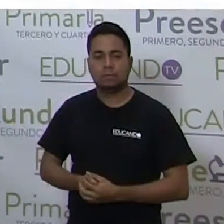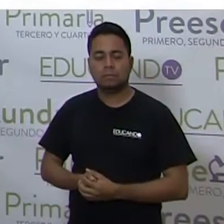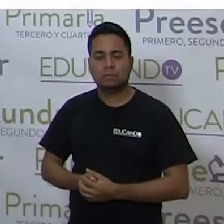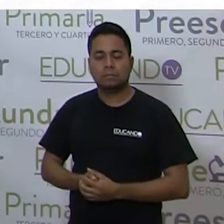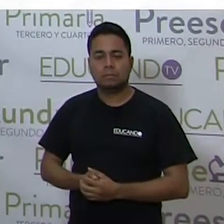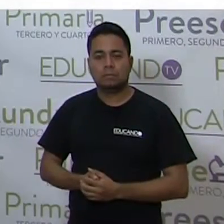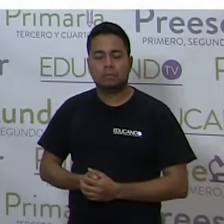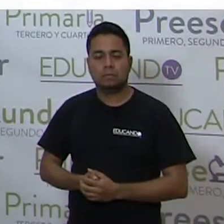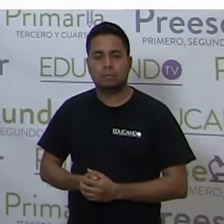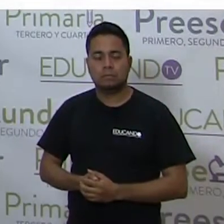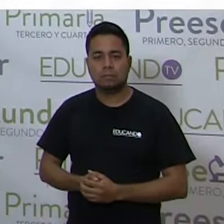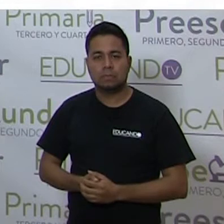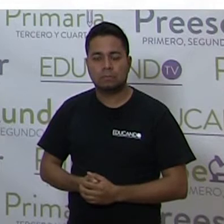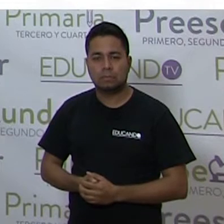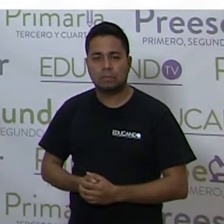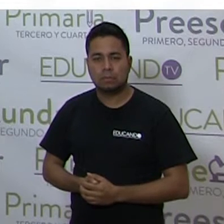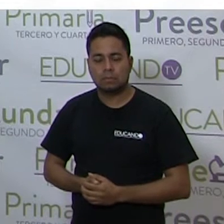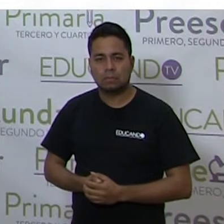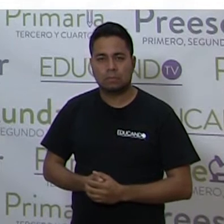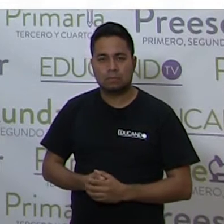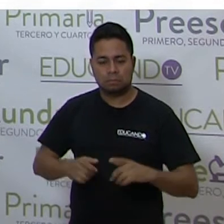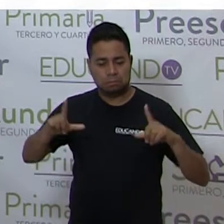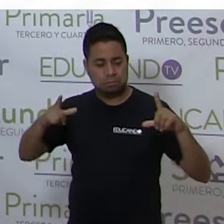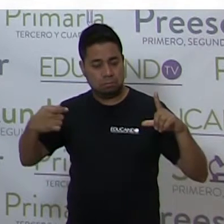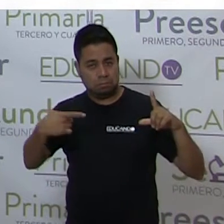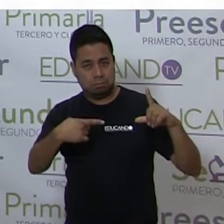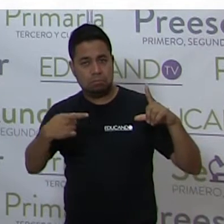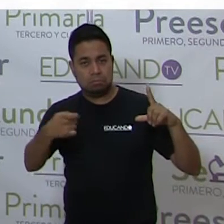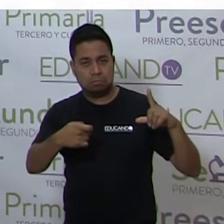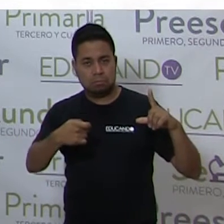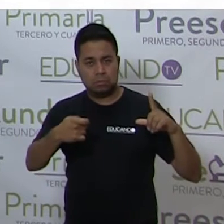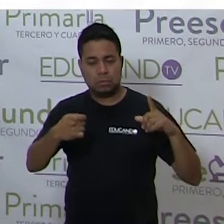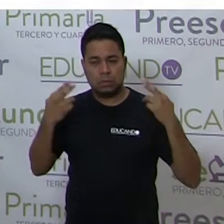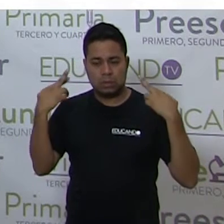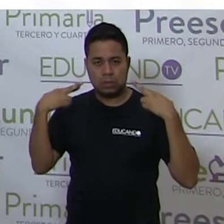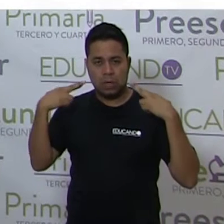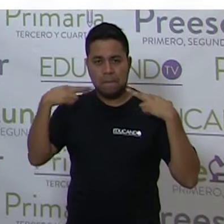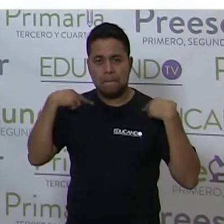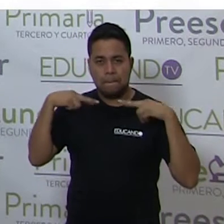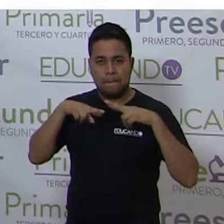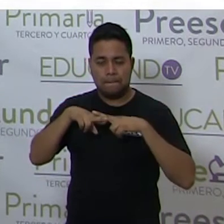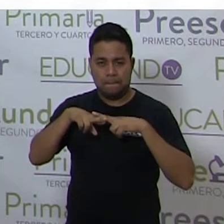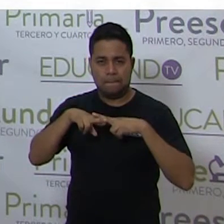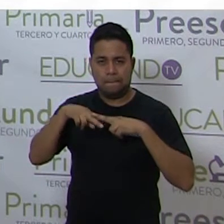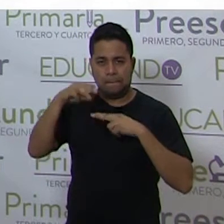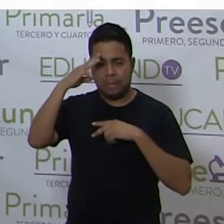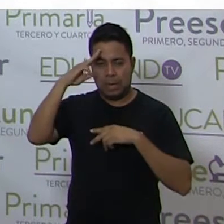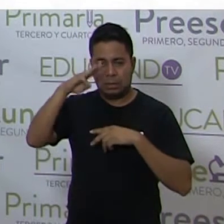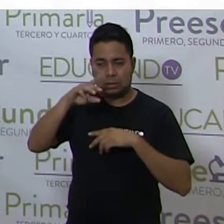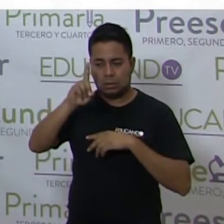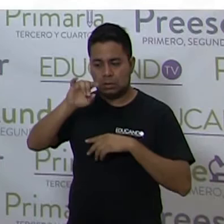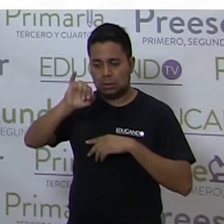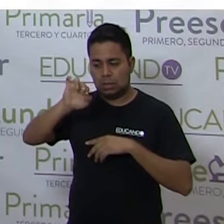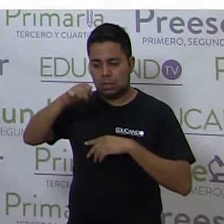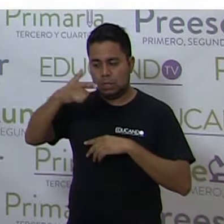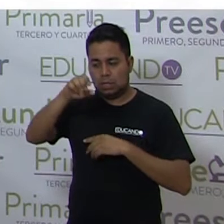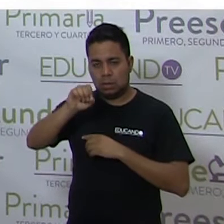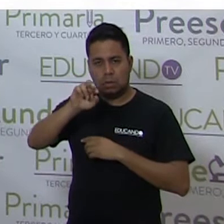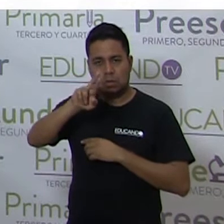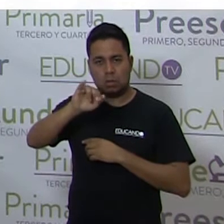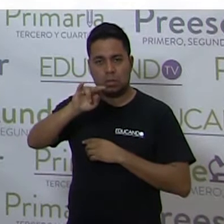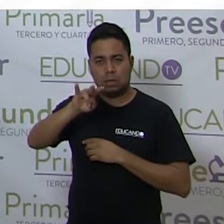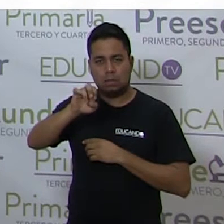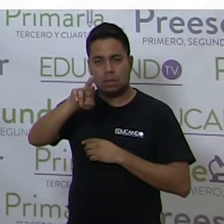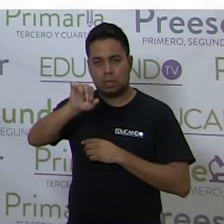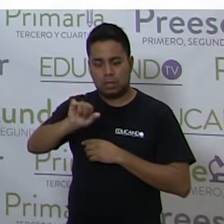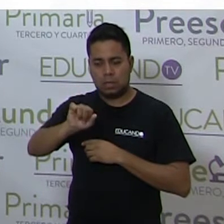La siguiente obra pictórica es del maestro Diego Rivera. Es también una obra